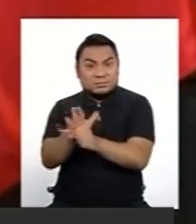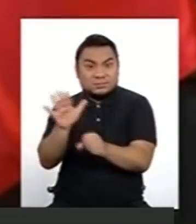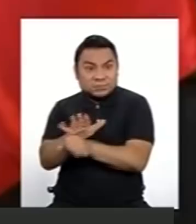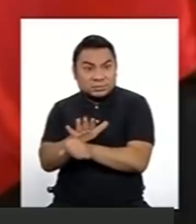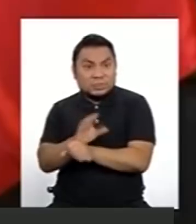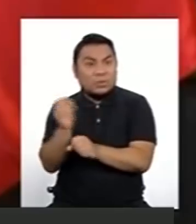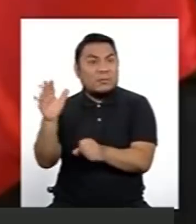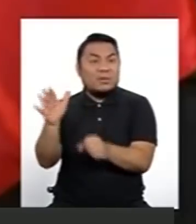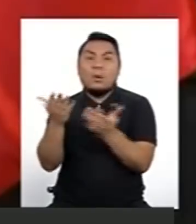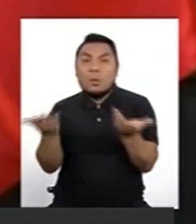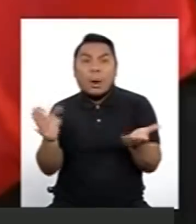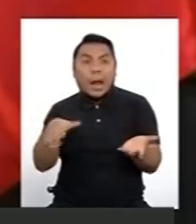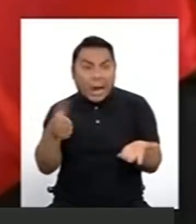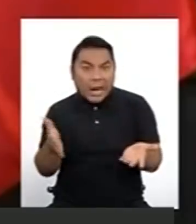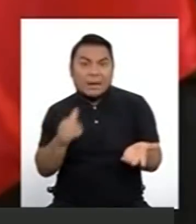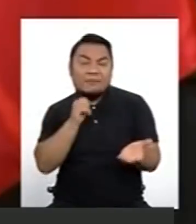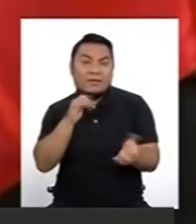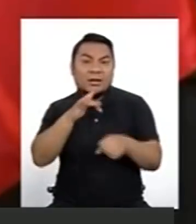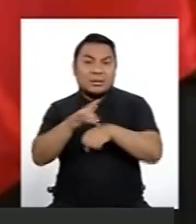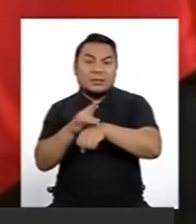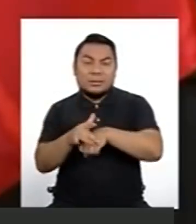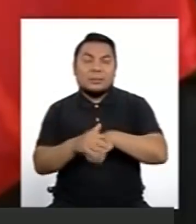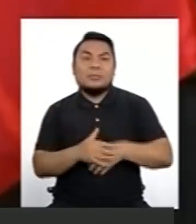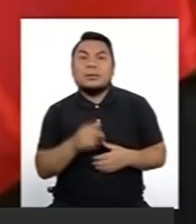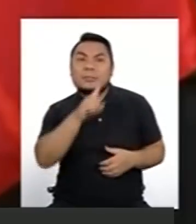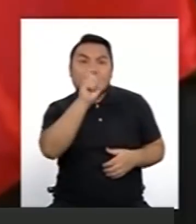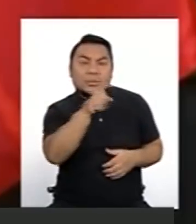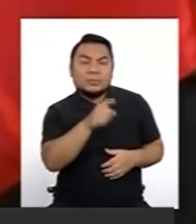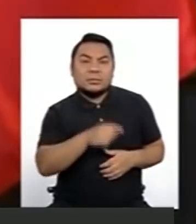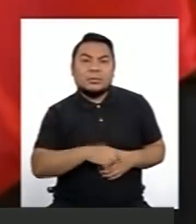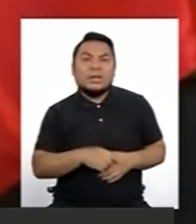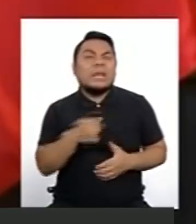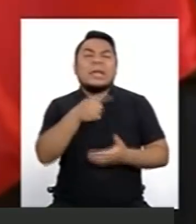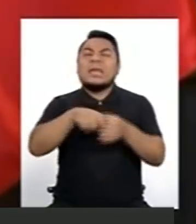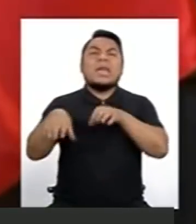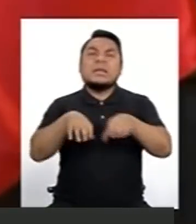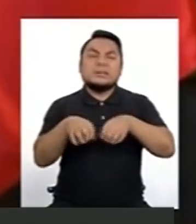hospitales? ¿O hay alguna holgura? ¿Y qué vamos